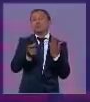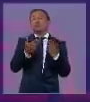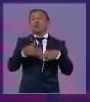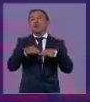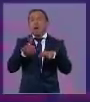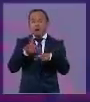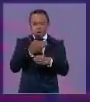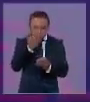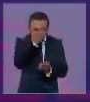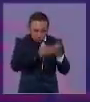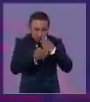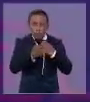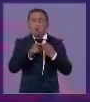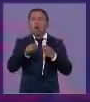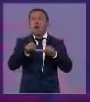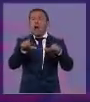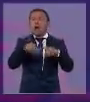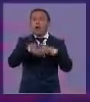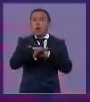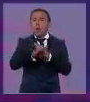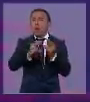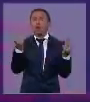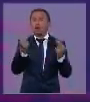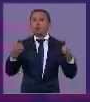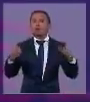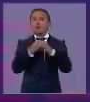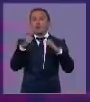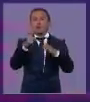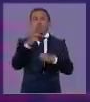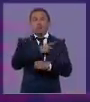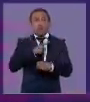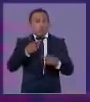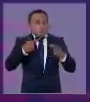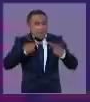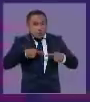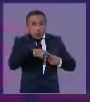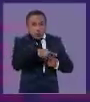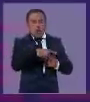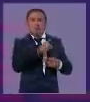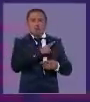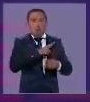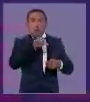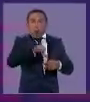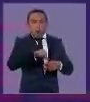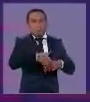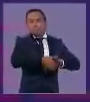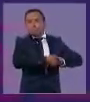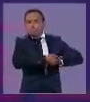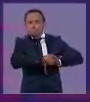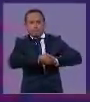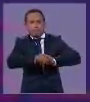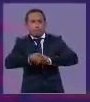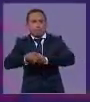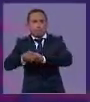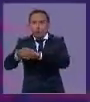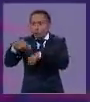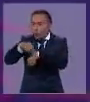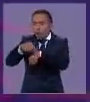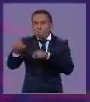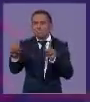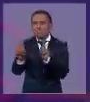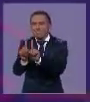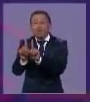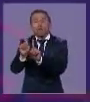en todas las áreas de urgencia, de tomar al paciente de la mano y ponerlo frente al doctor. Ese cambio por sí mismo implicó